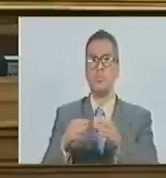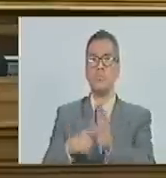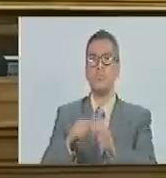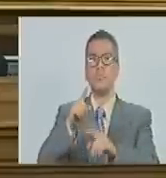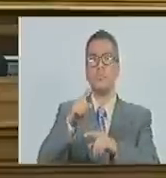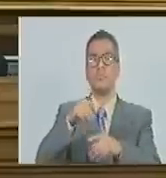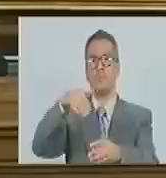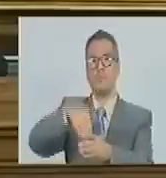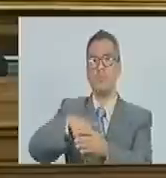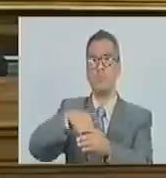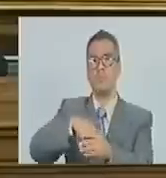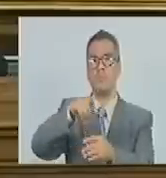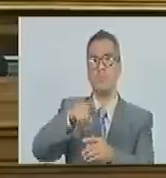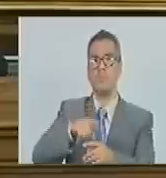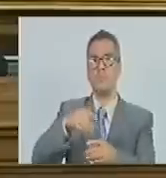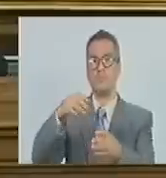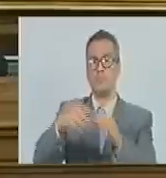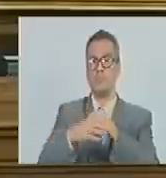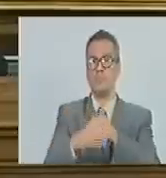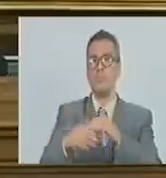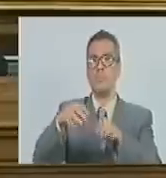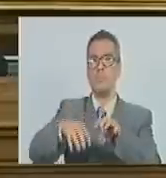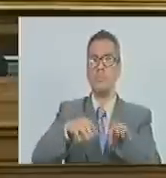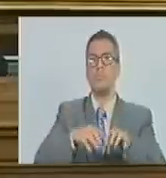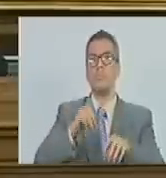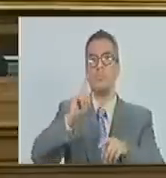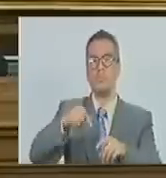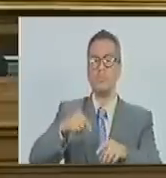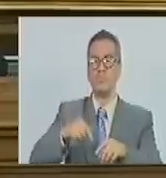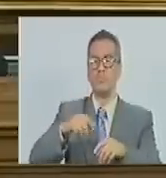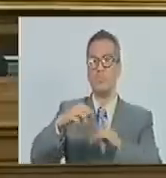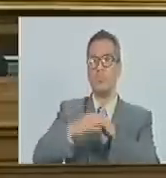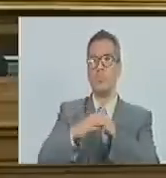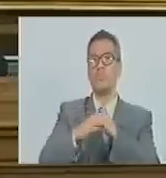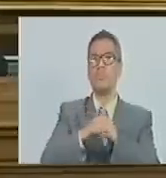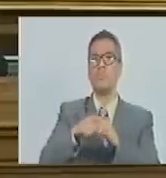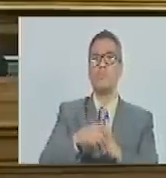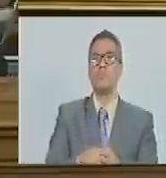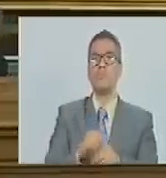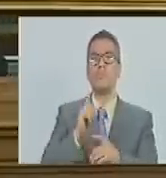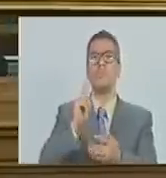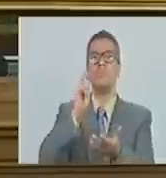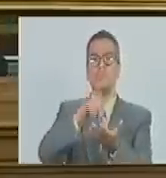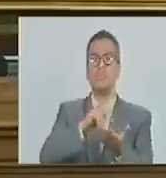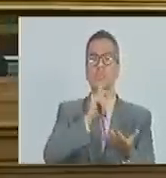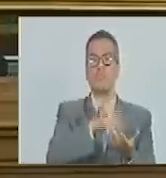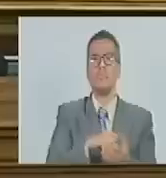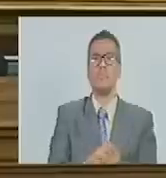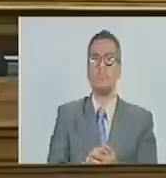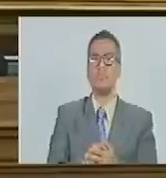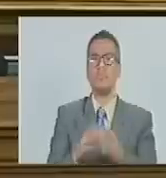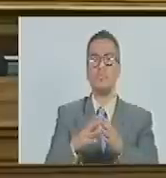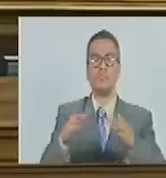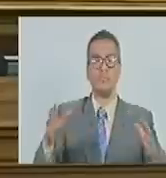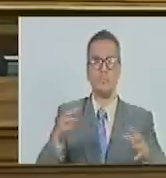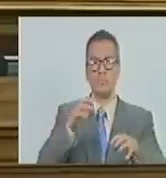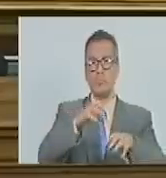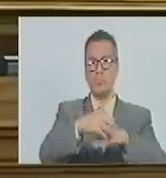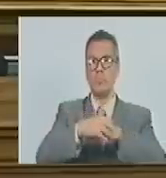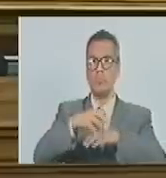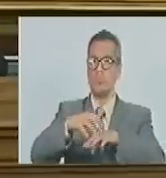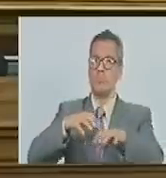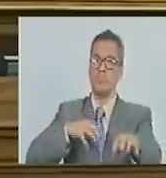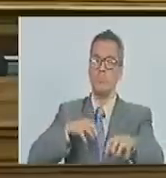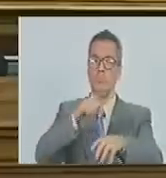unas elecciones regionales y municipales donde participaron la gran mayoría de las